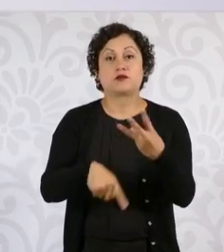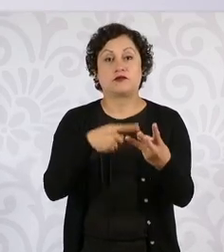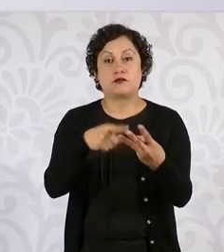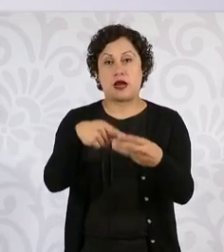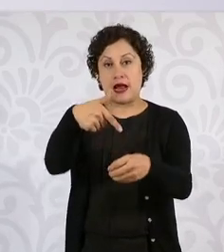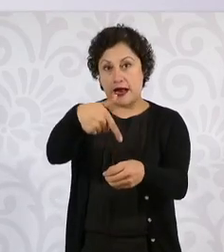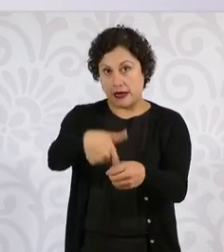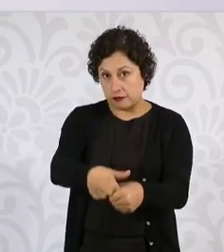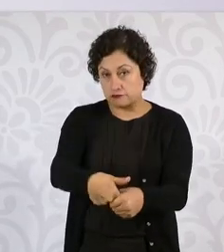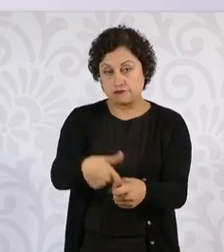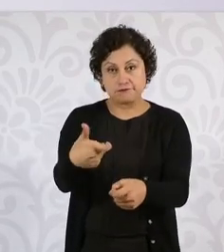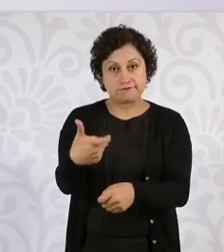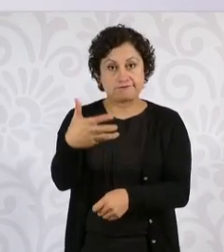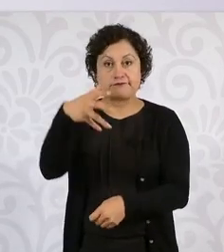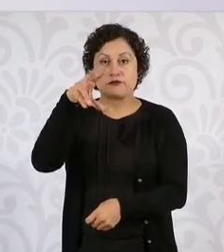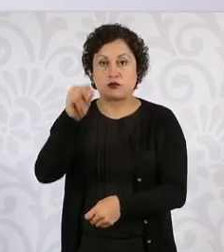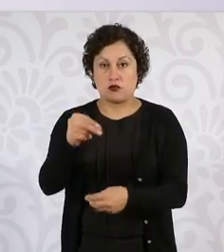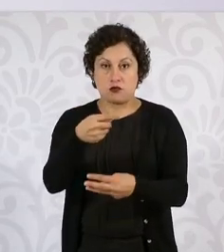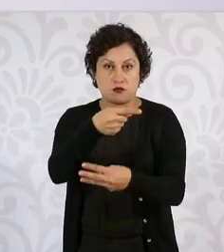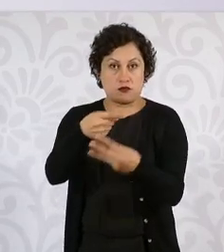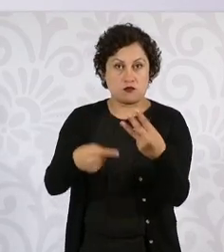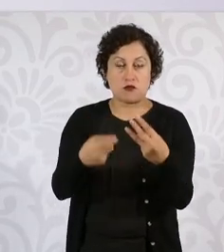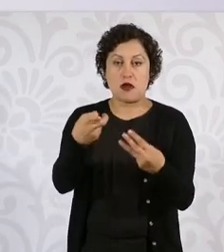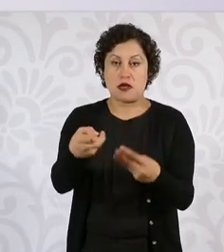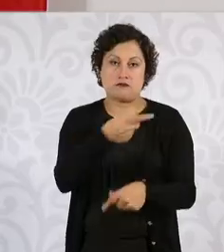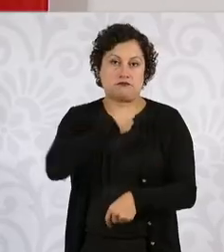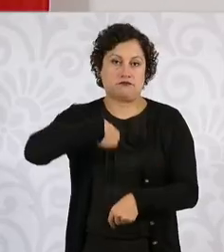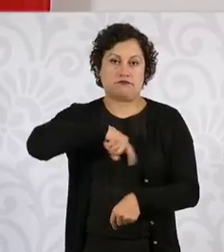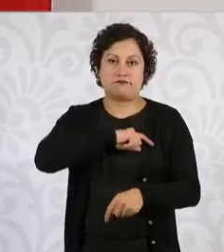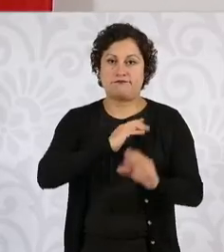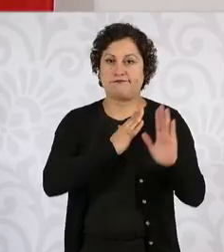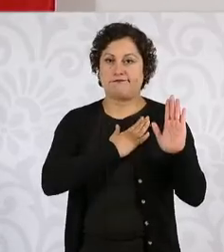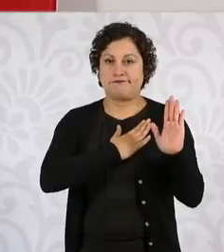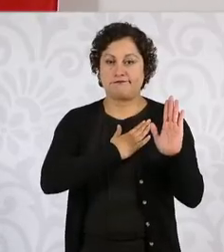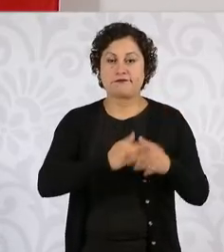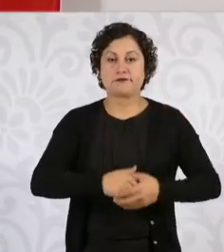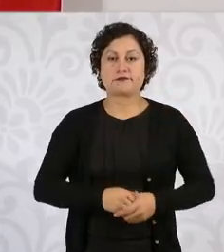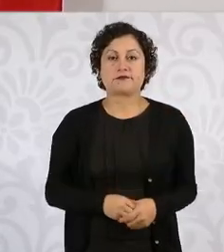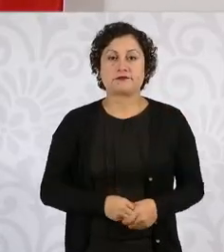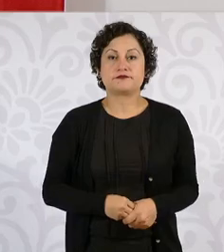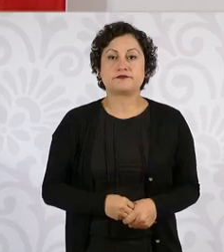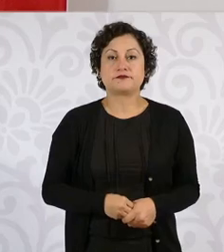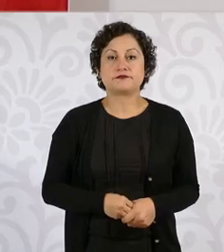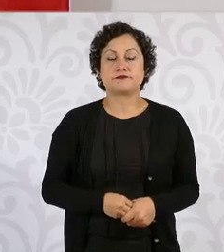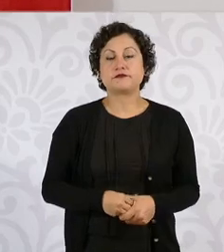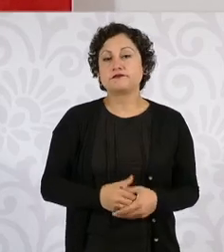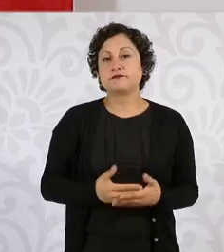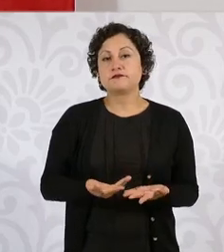la gasolina. Ese es nuestro compromiso.